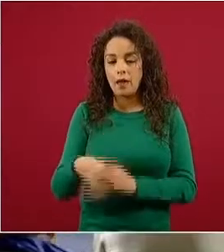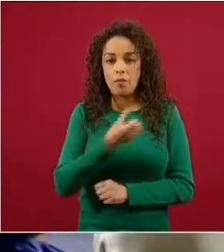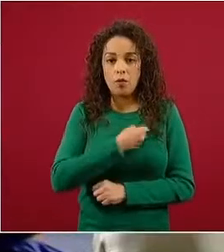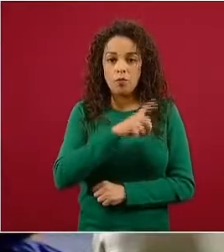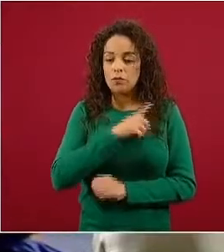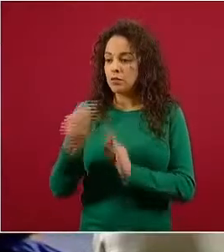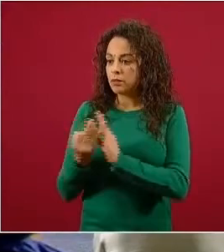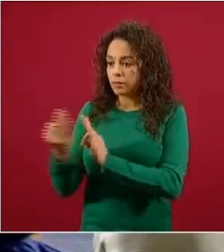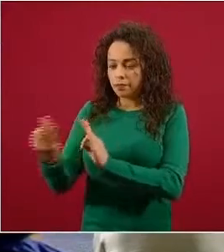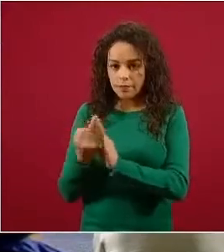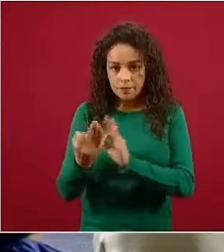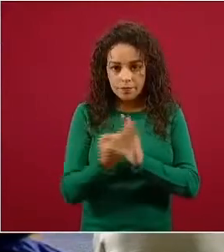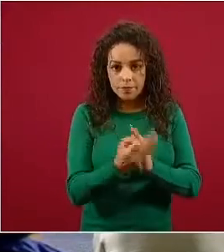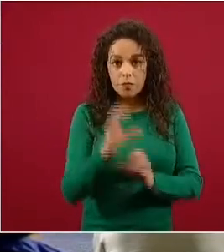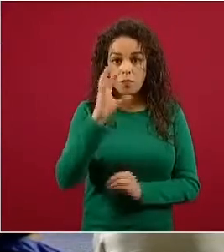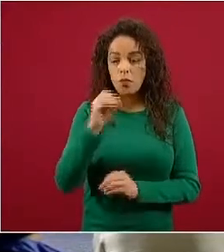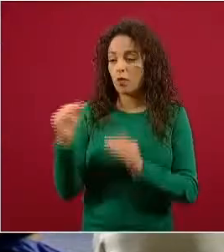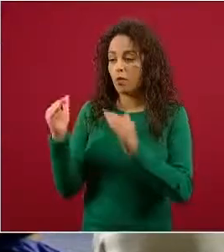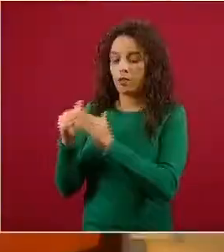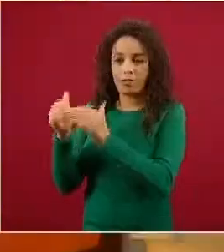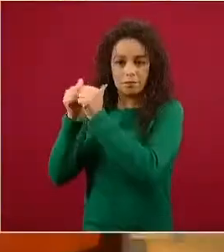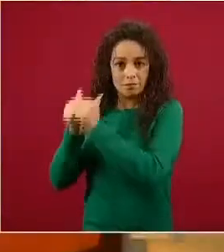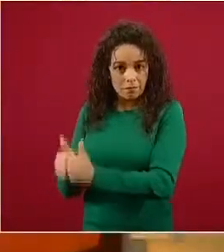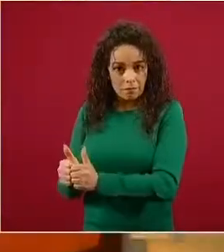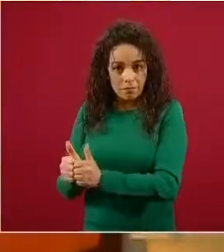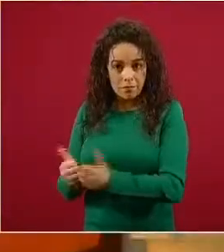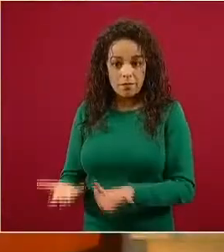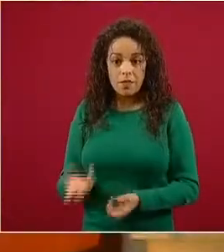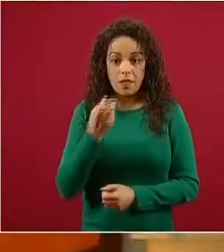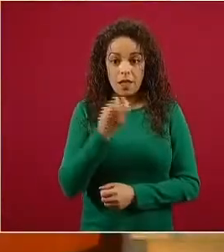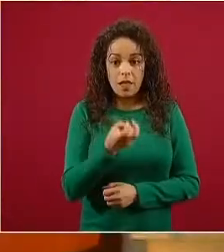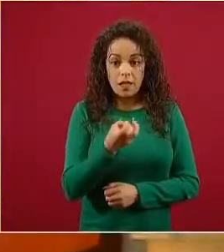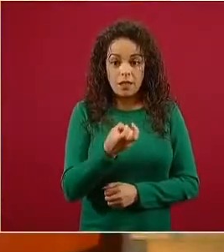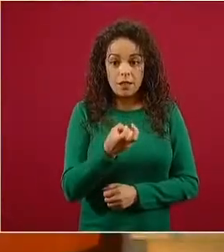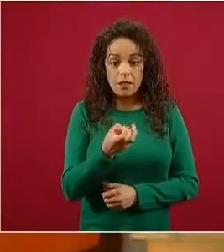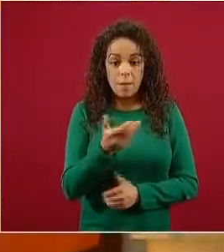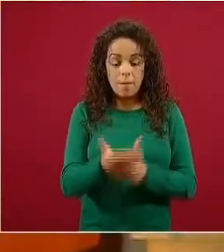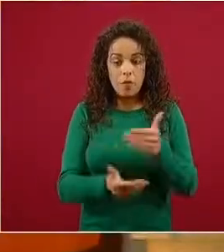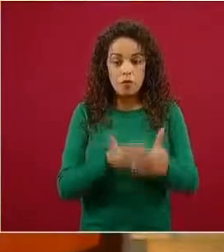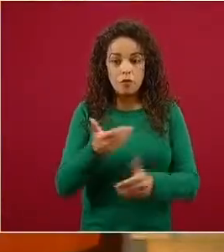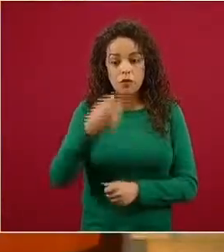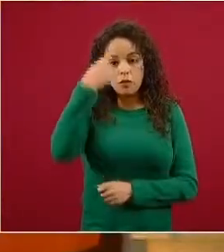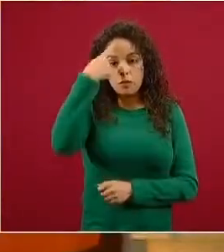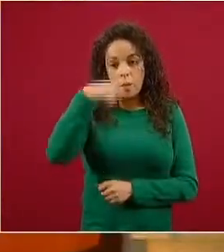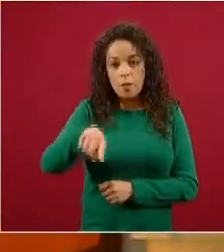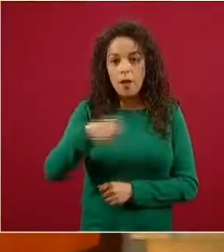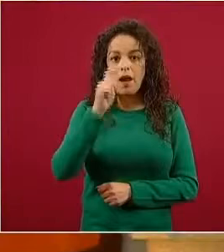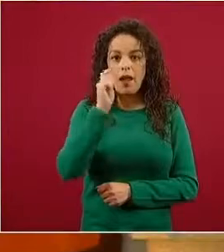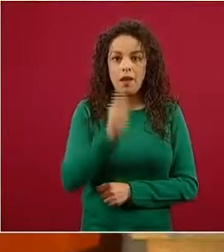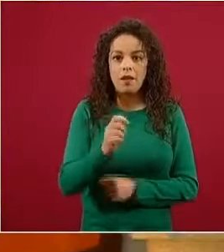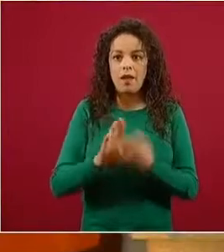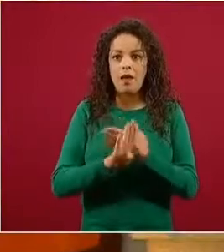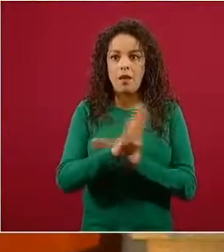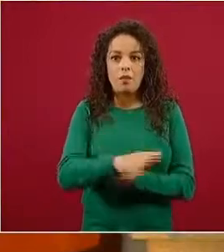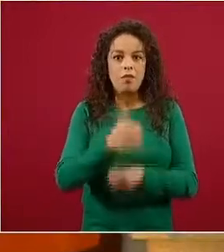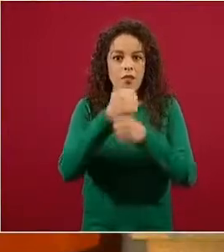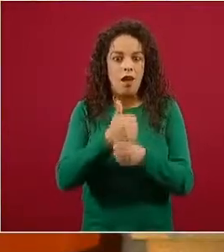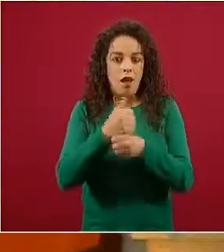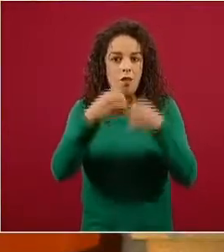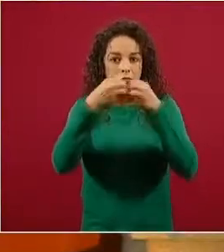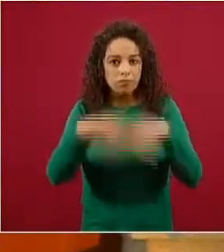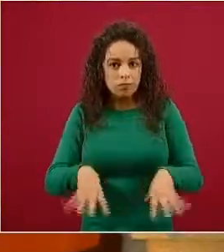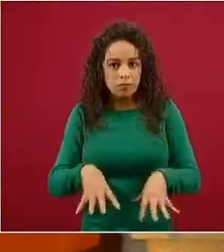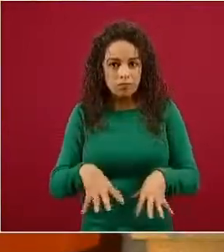es brindarles algunas recomendaciones que vamos a ir viendo poco a poco. Pero bueno, no sobra recordar que estamos viviendo